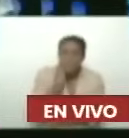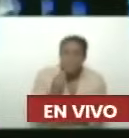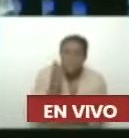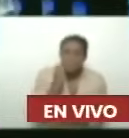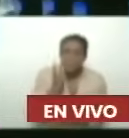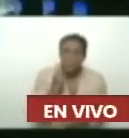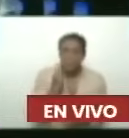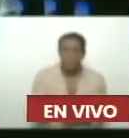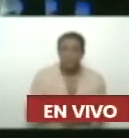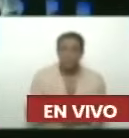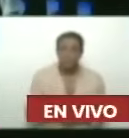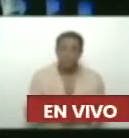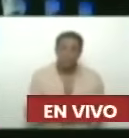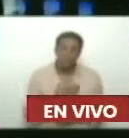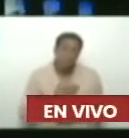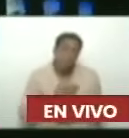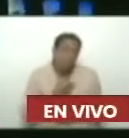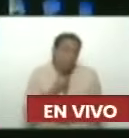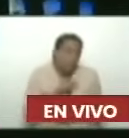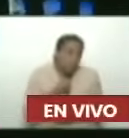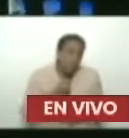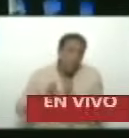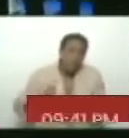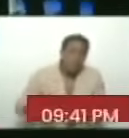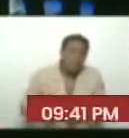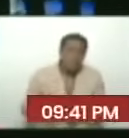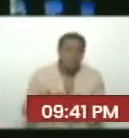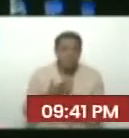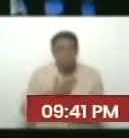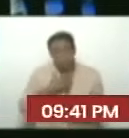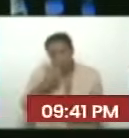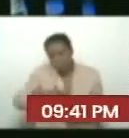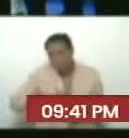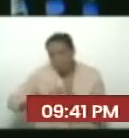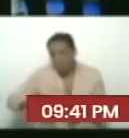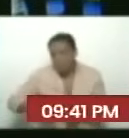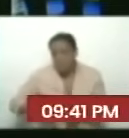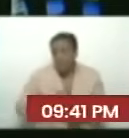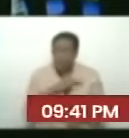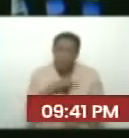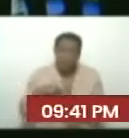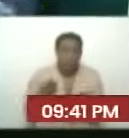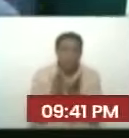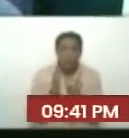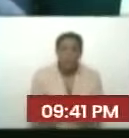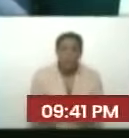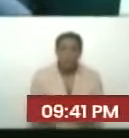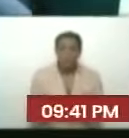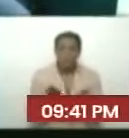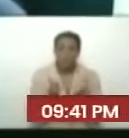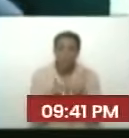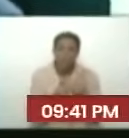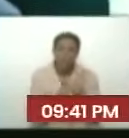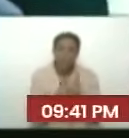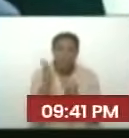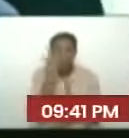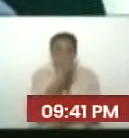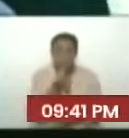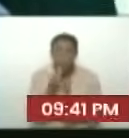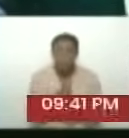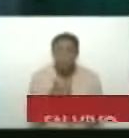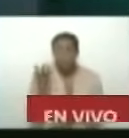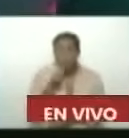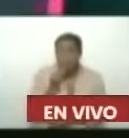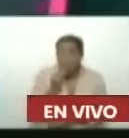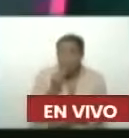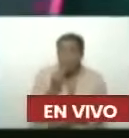Bueno, me gustaría arrancar hablando a mí. Y bueno, nosotros somos estudiantes del colegio secundario, somos todos